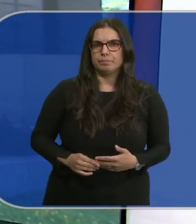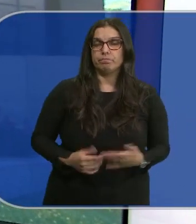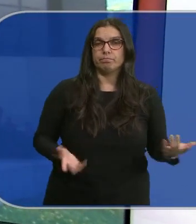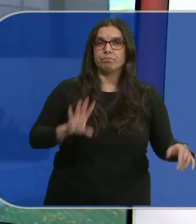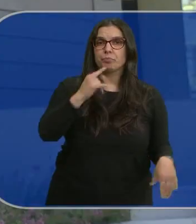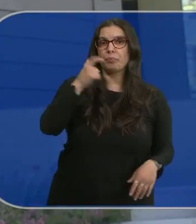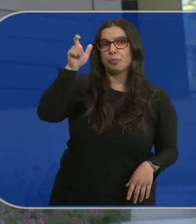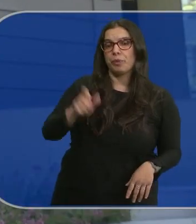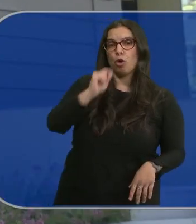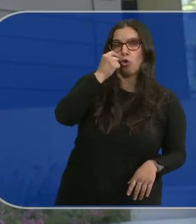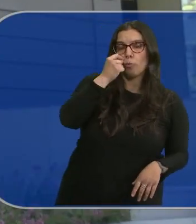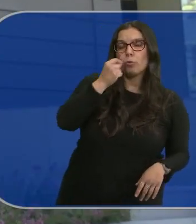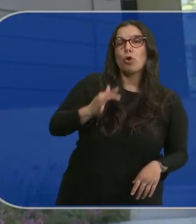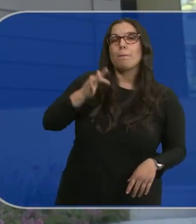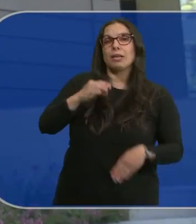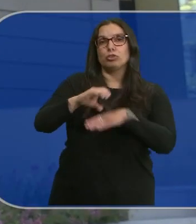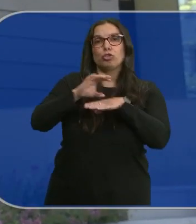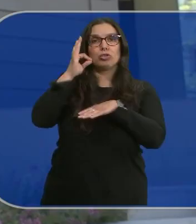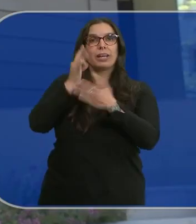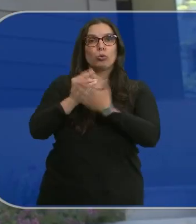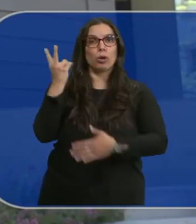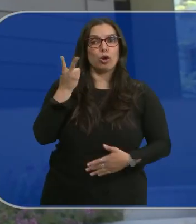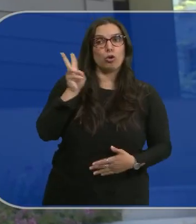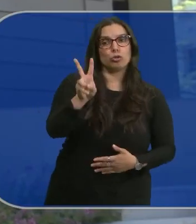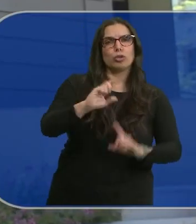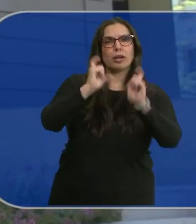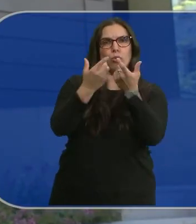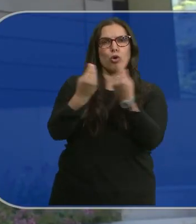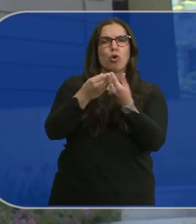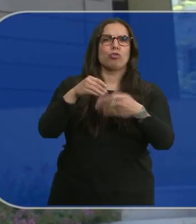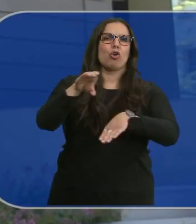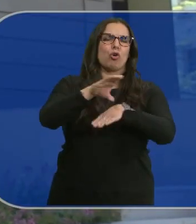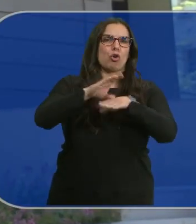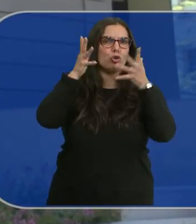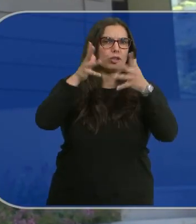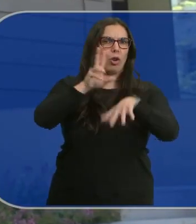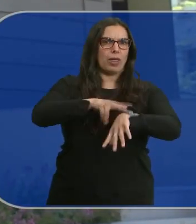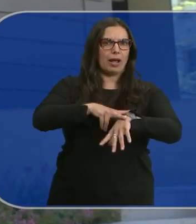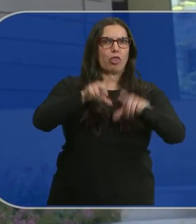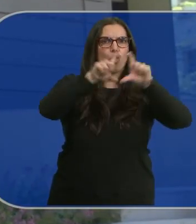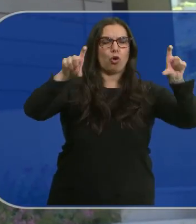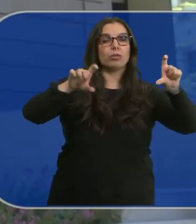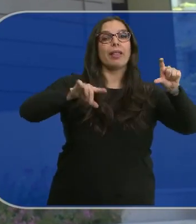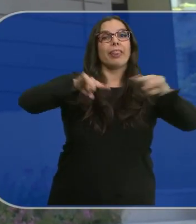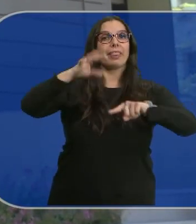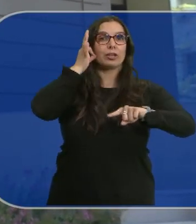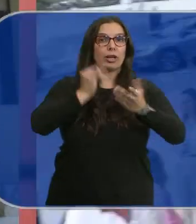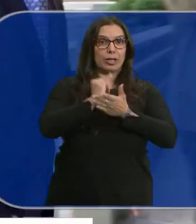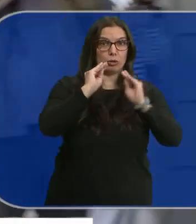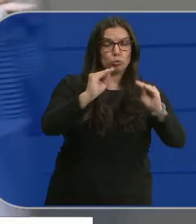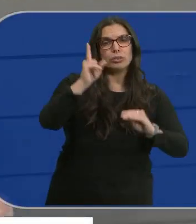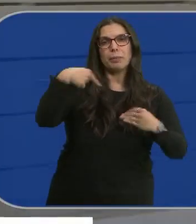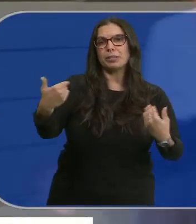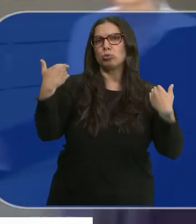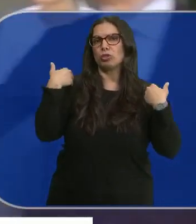Sí, Mañueco, acompañado de la consejera de Agricultura, ha mantenido esa reunión con el consejero delegado de Azucarera, además de la directora agrícola y la